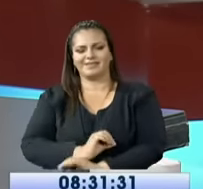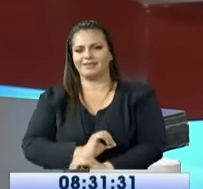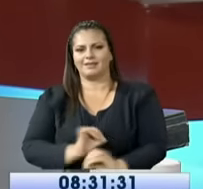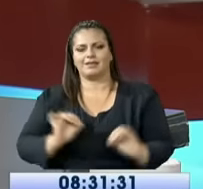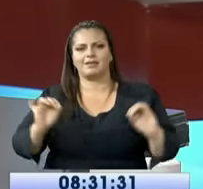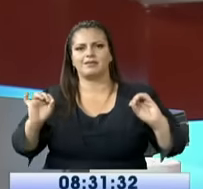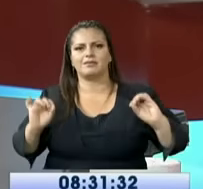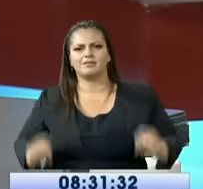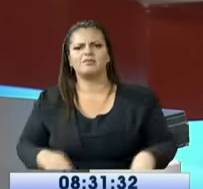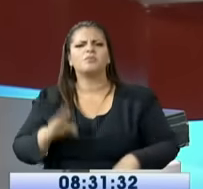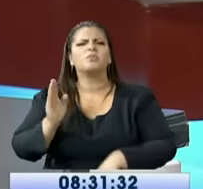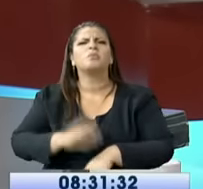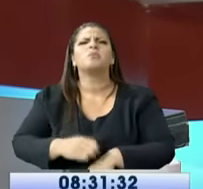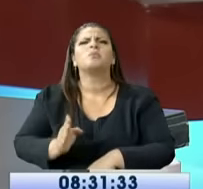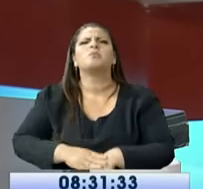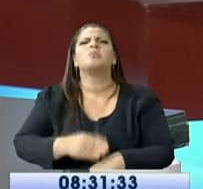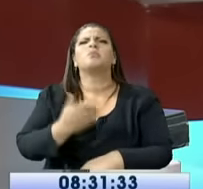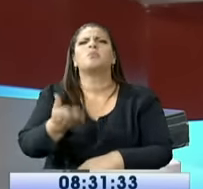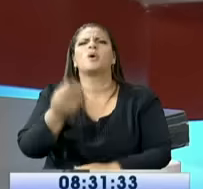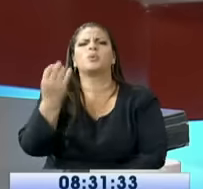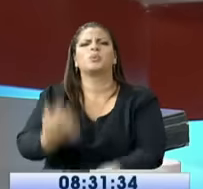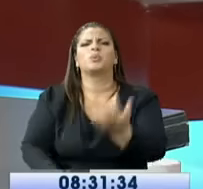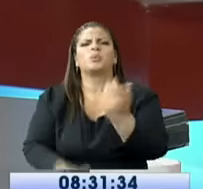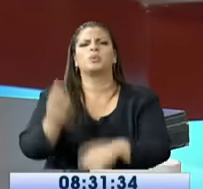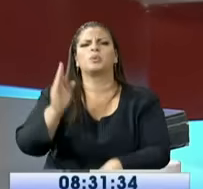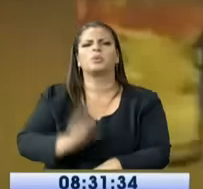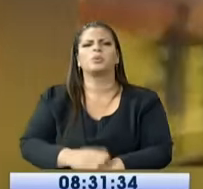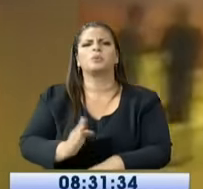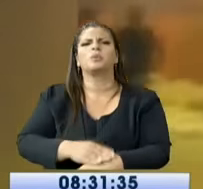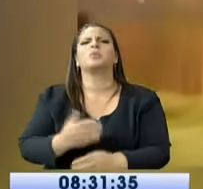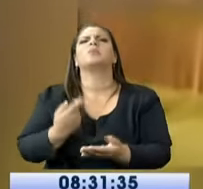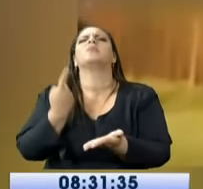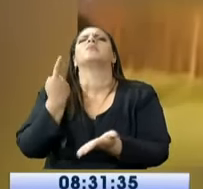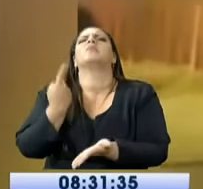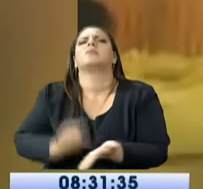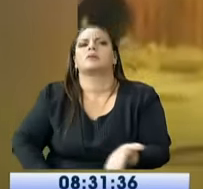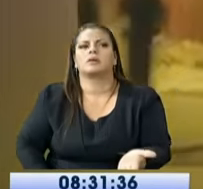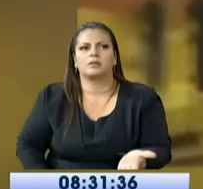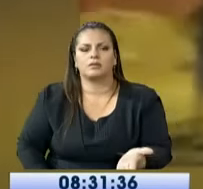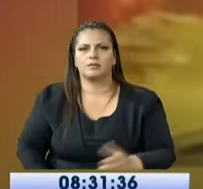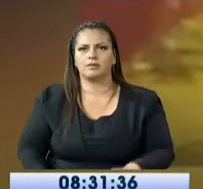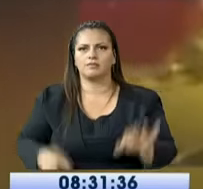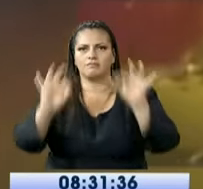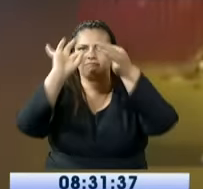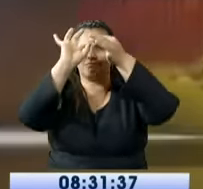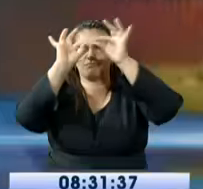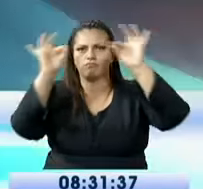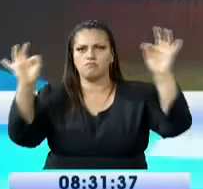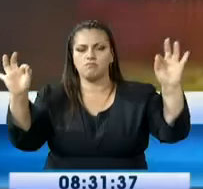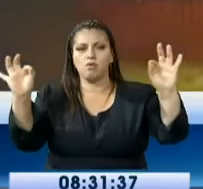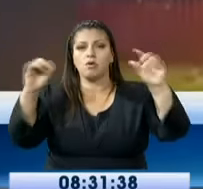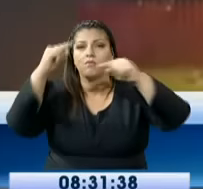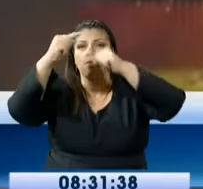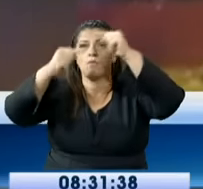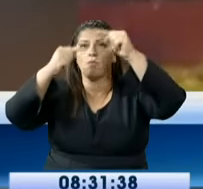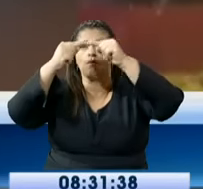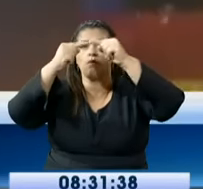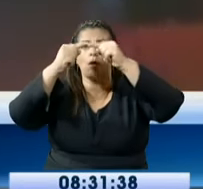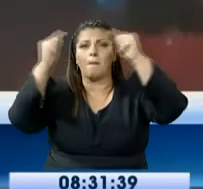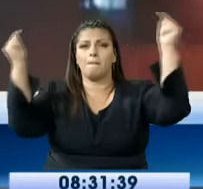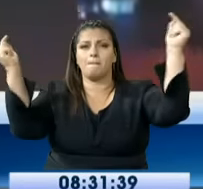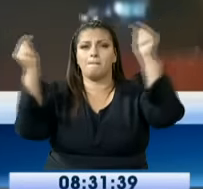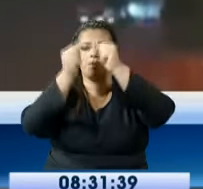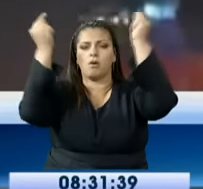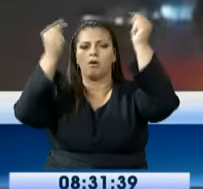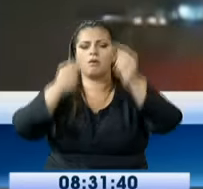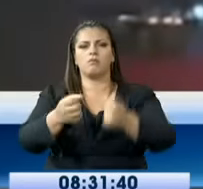sector antes del amanecer. La casa de Roy, el popular sitio de diversión en el cantón Salinas, se